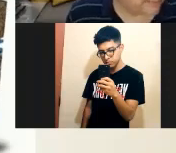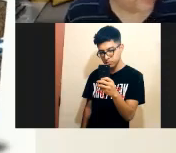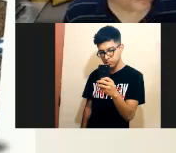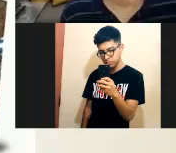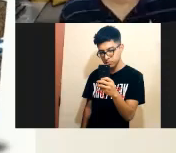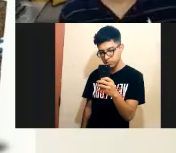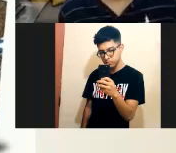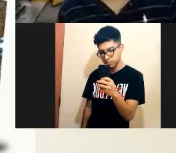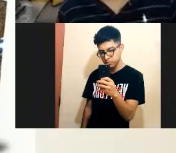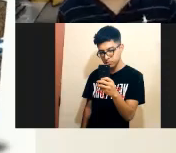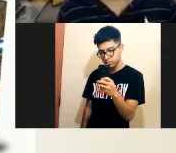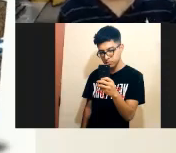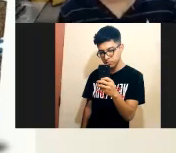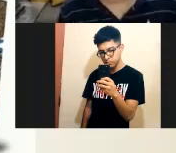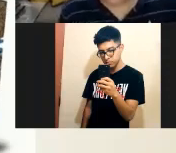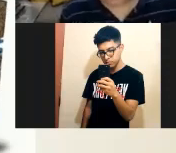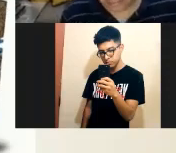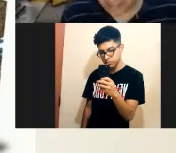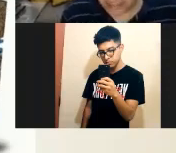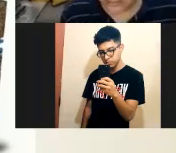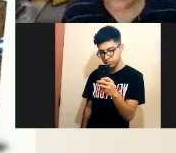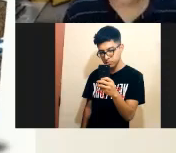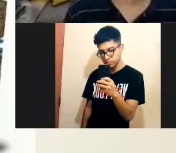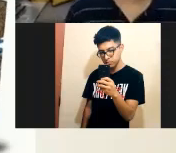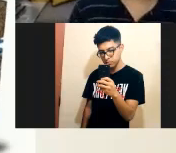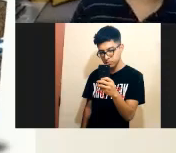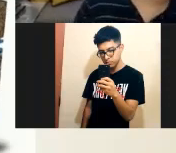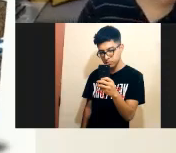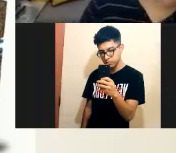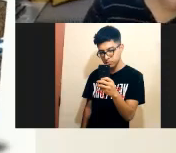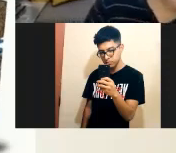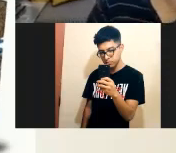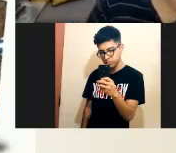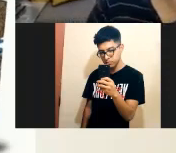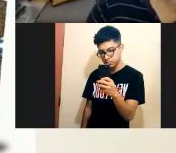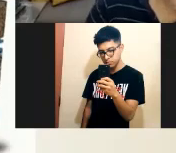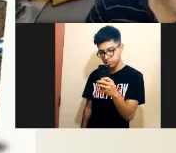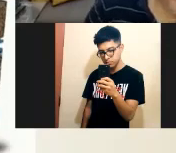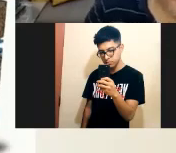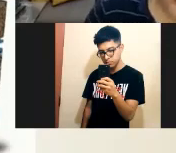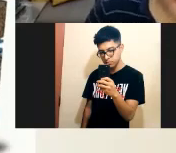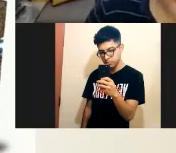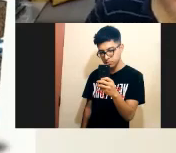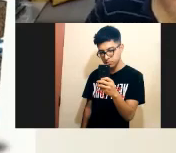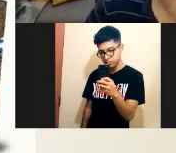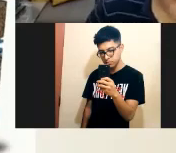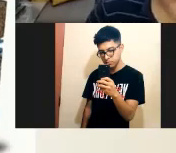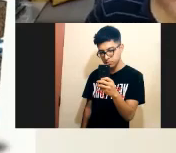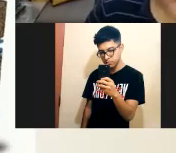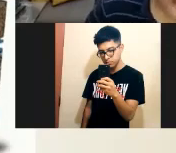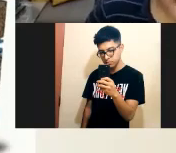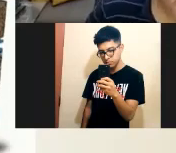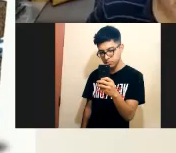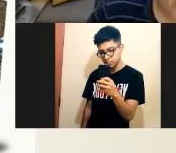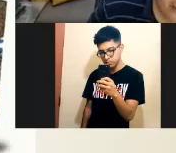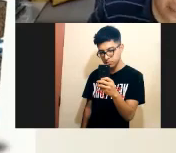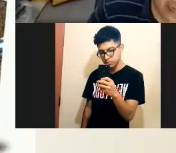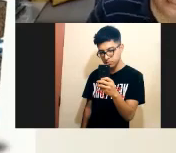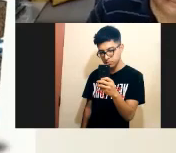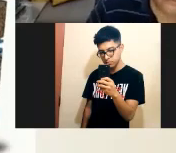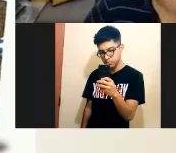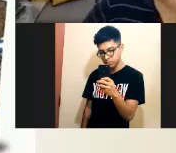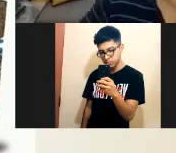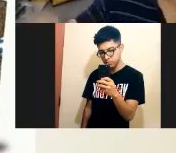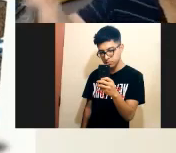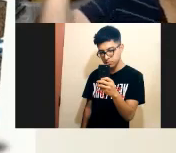raíz pivotante para evitar que nos levanten los pavimentos, en este caso no, en este caso nos conviene más plantas con raíces